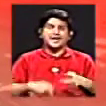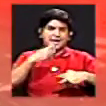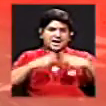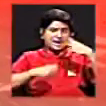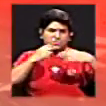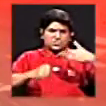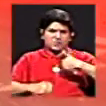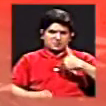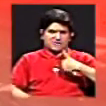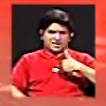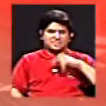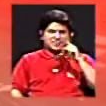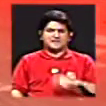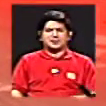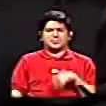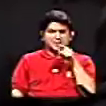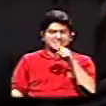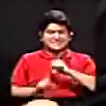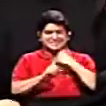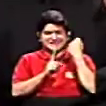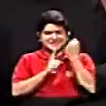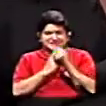que causa un fallo de estos,